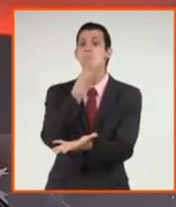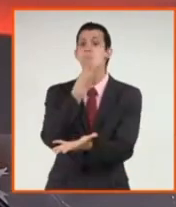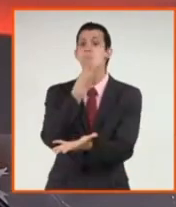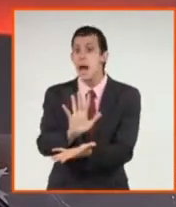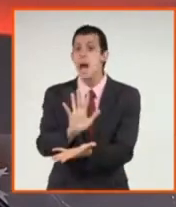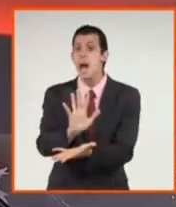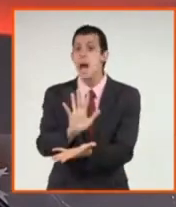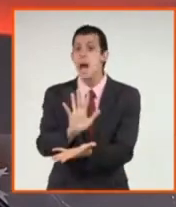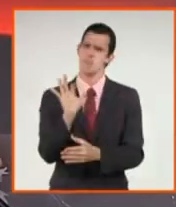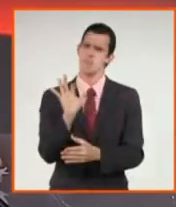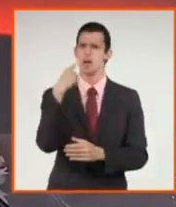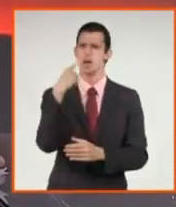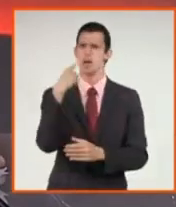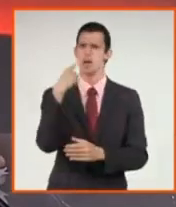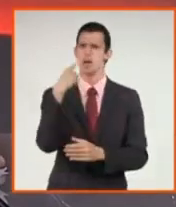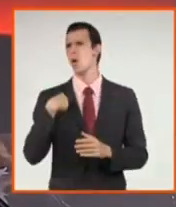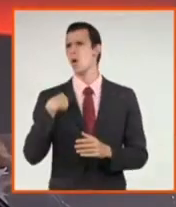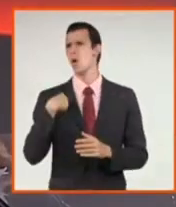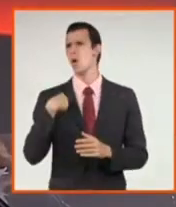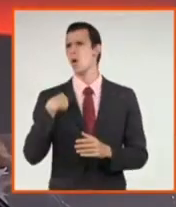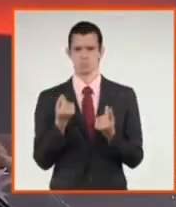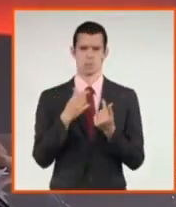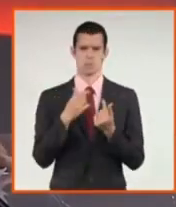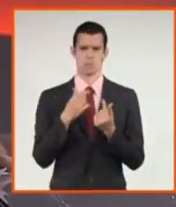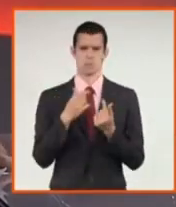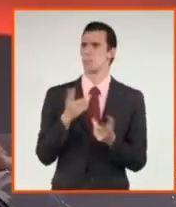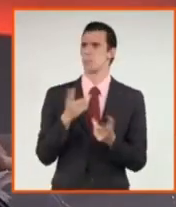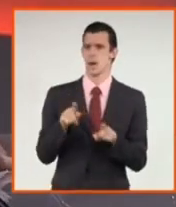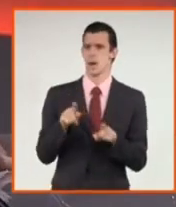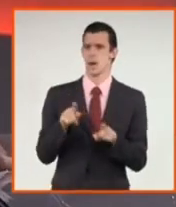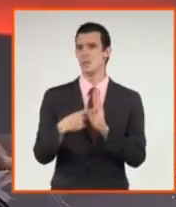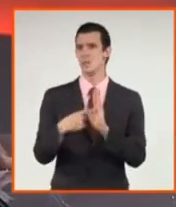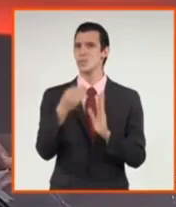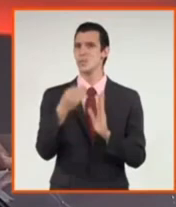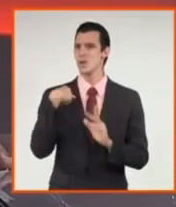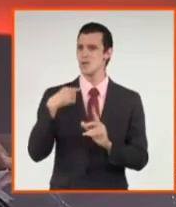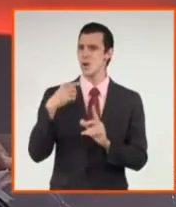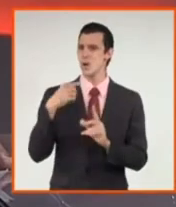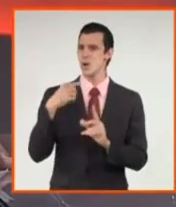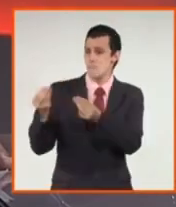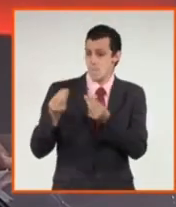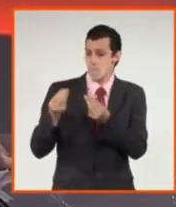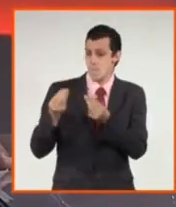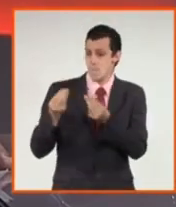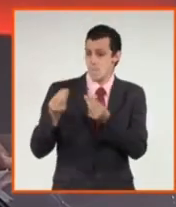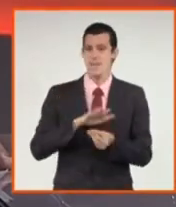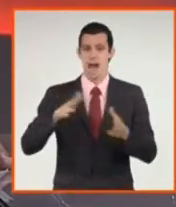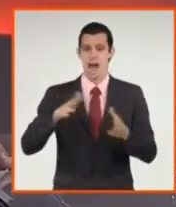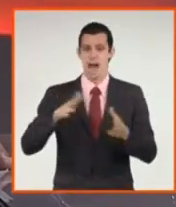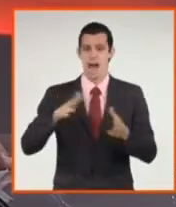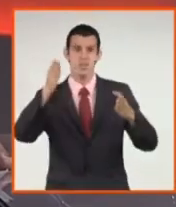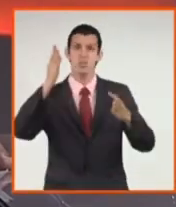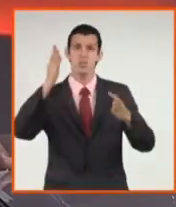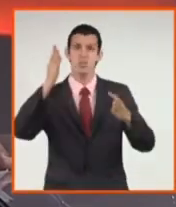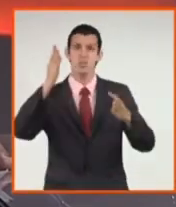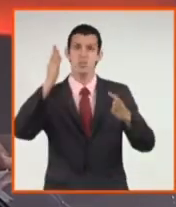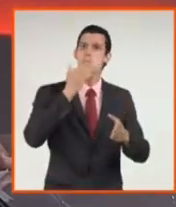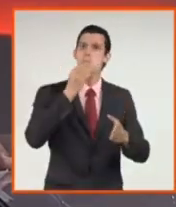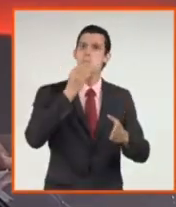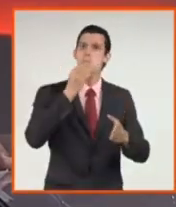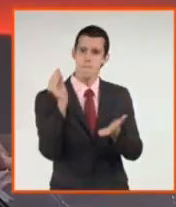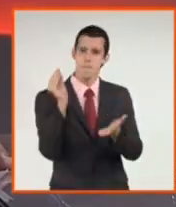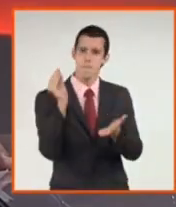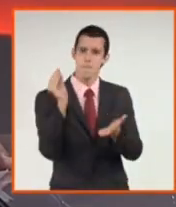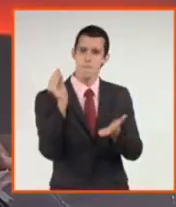situación climatológica hay que proteger la seguridad también mensualmente la empresa eléctrica descuenta de forma automática